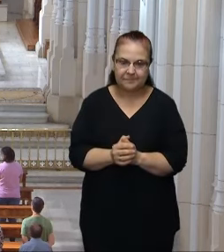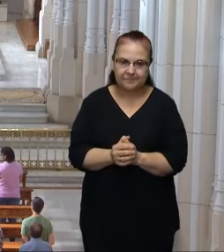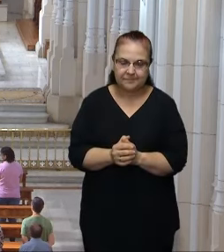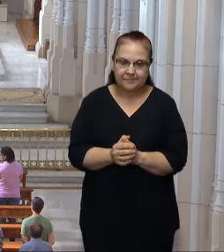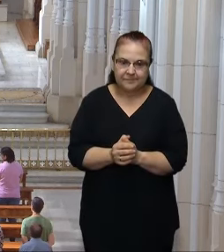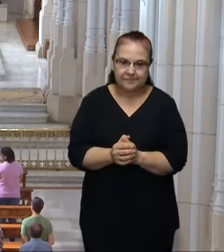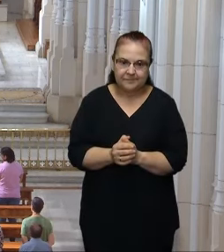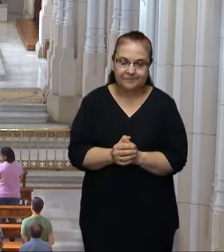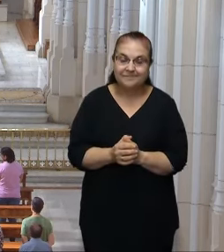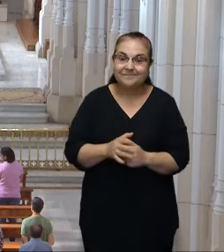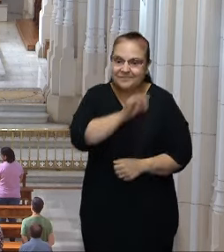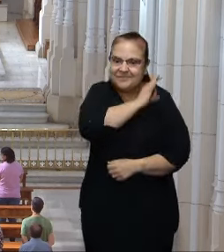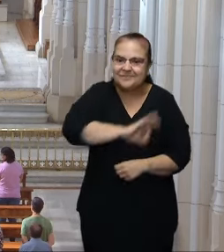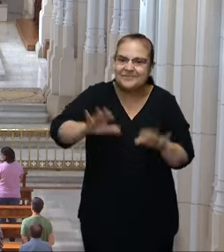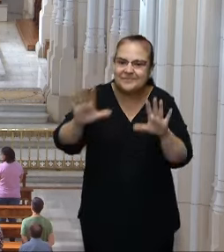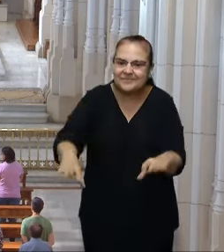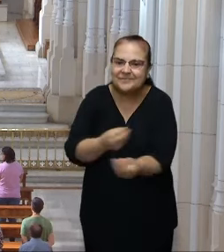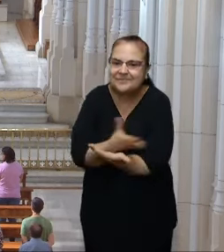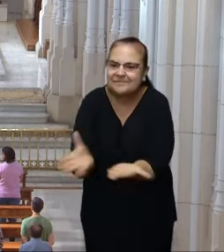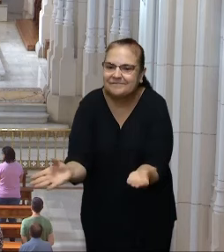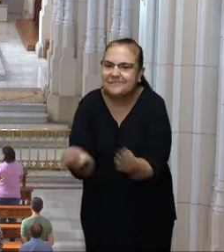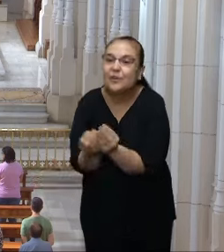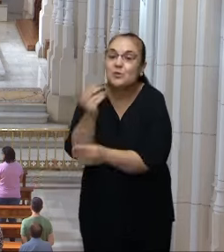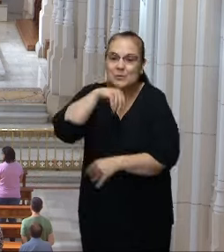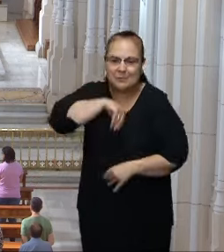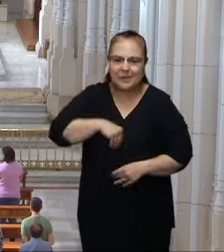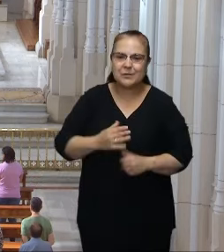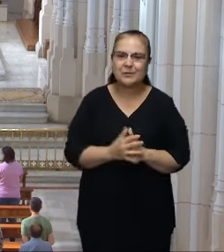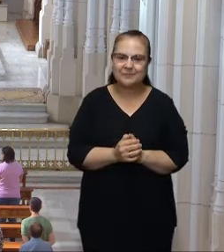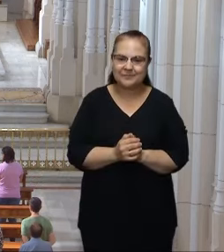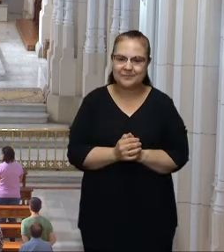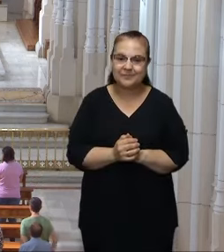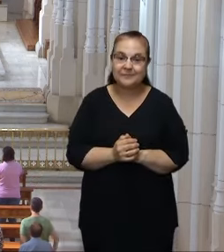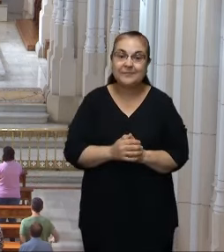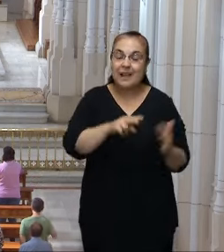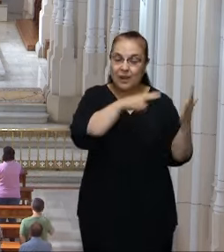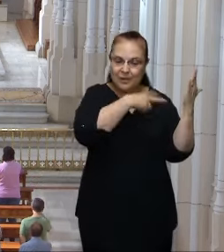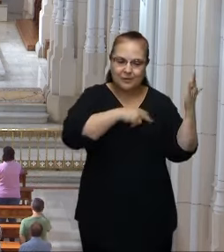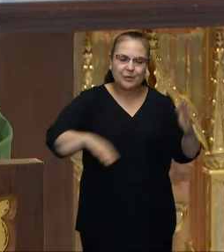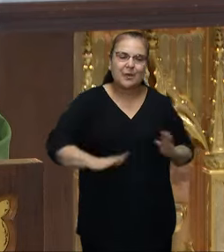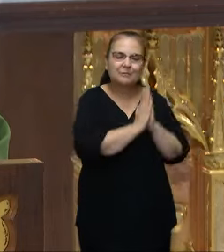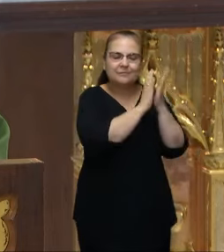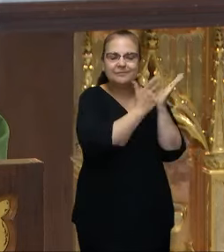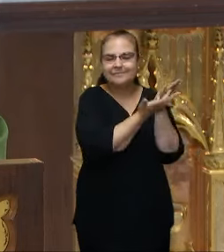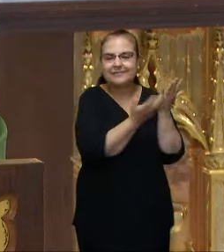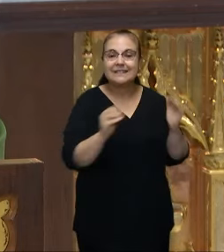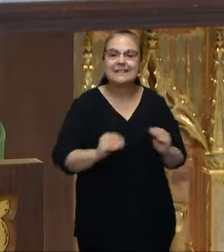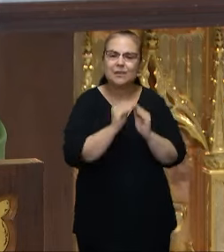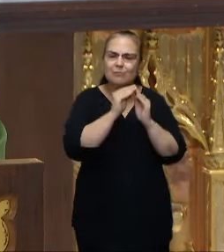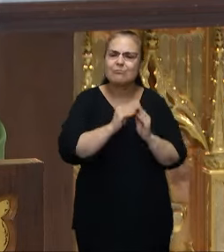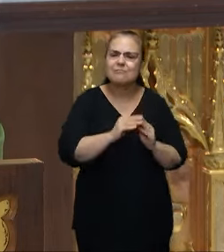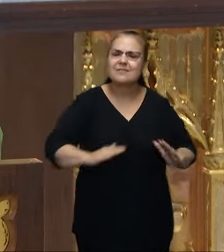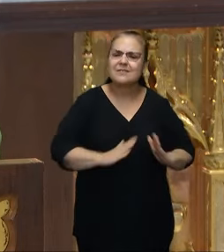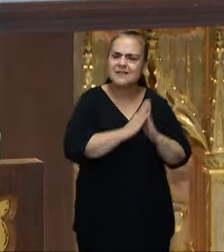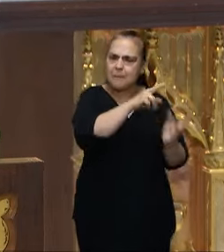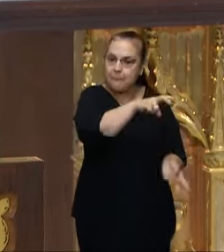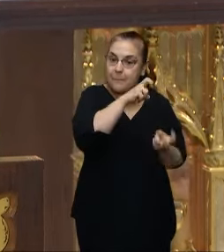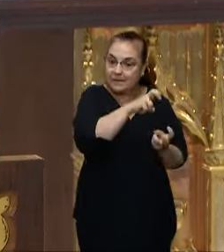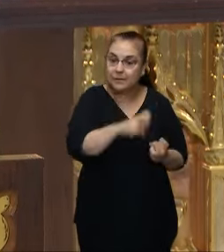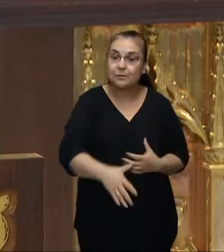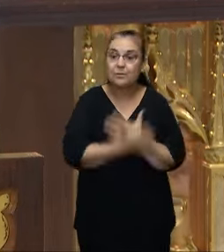alelu el Señor esté con vosotros lectura del Santo Evangelio según San